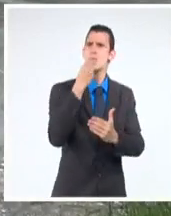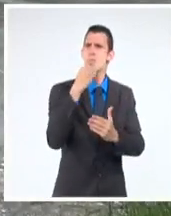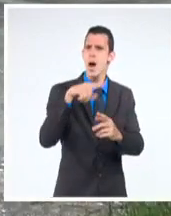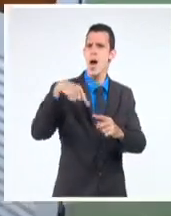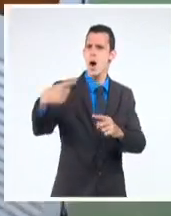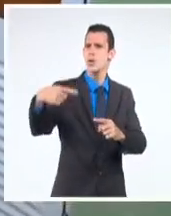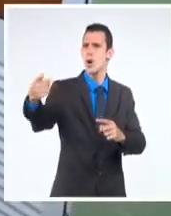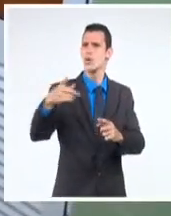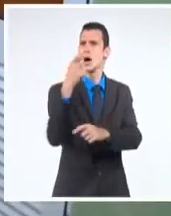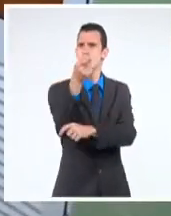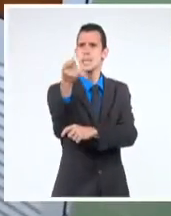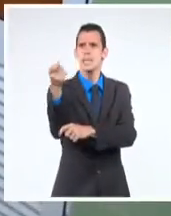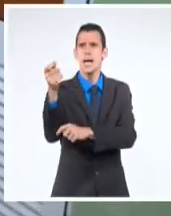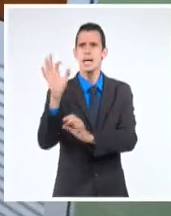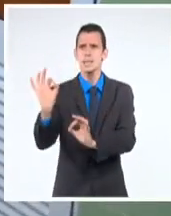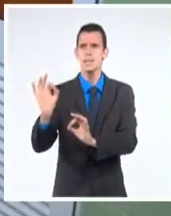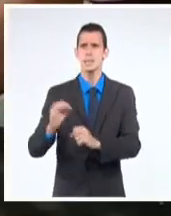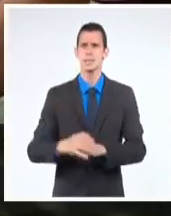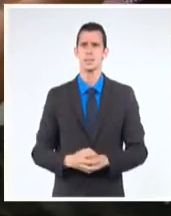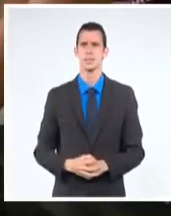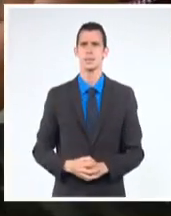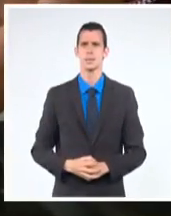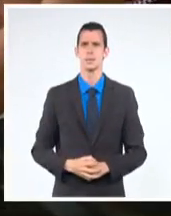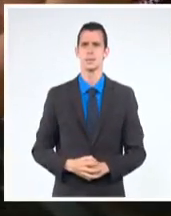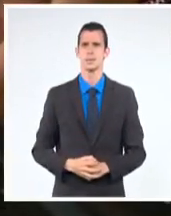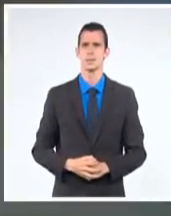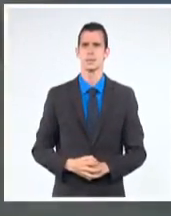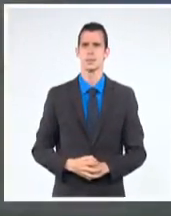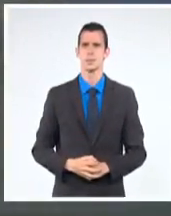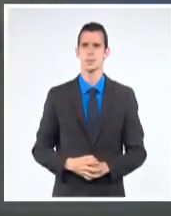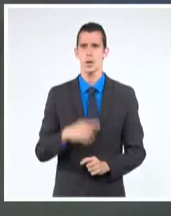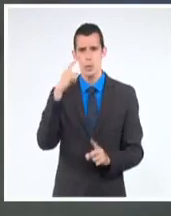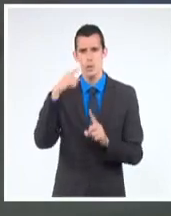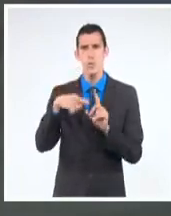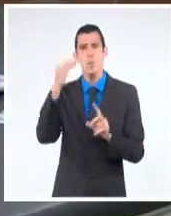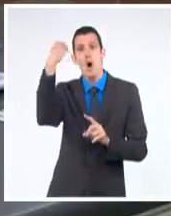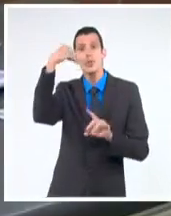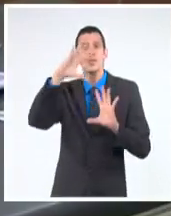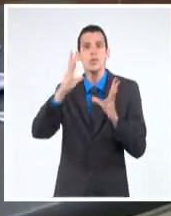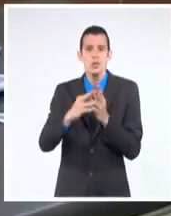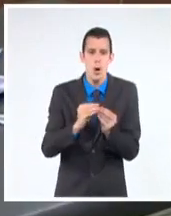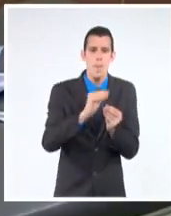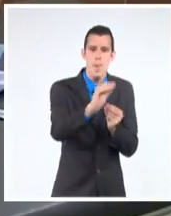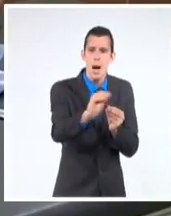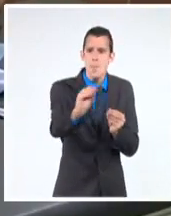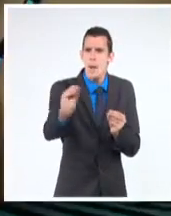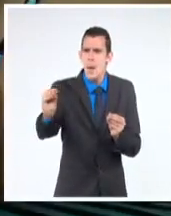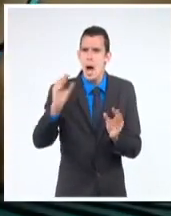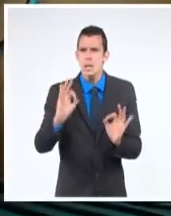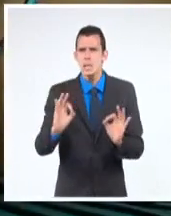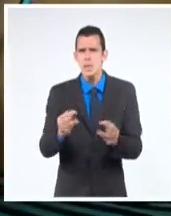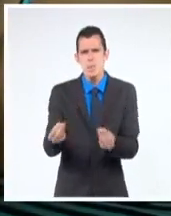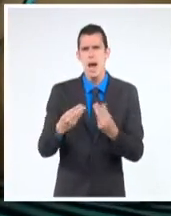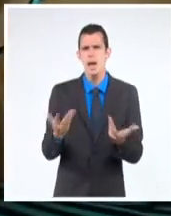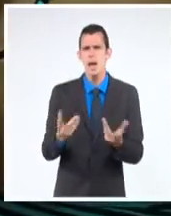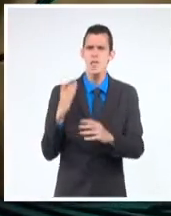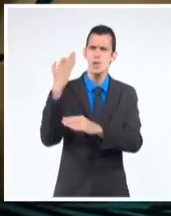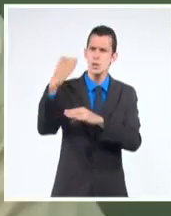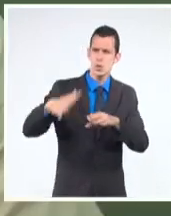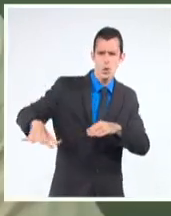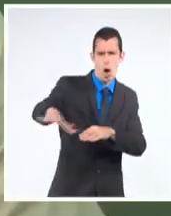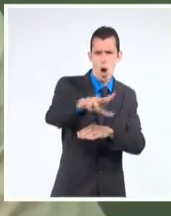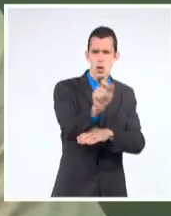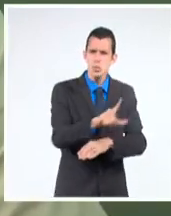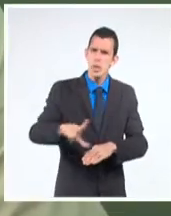de la vida, ha sido el principio que avala la práctica humanista de la revolución y garantiza la conquista de toda justicia